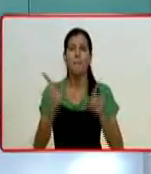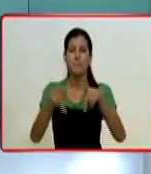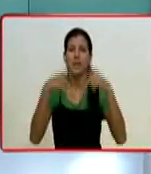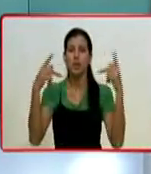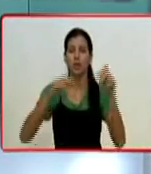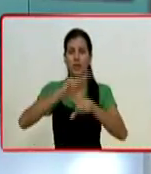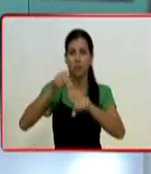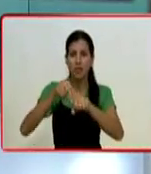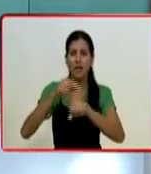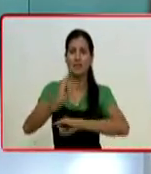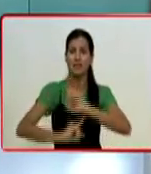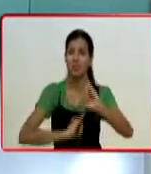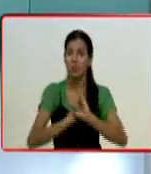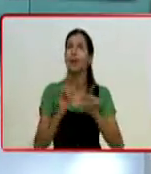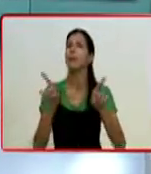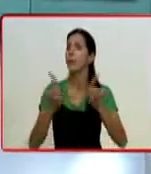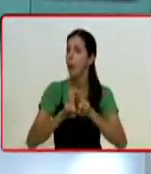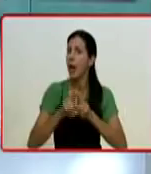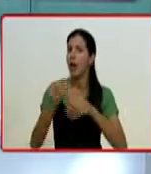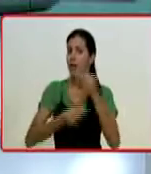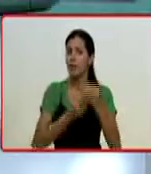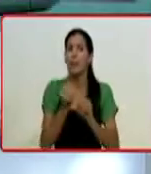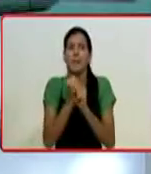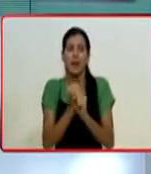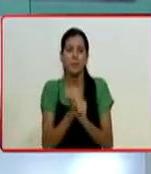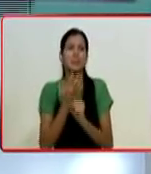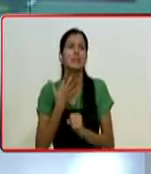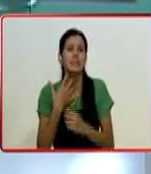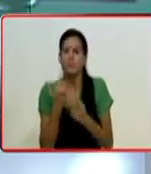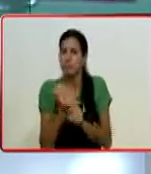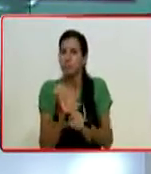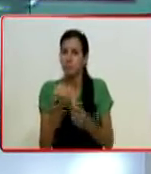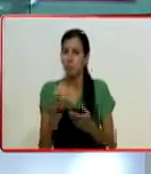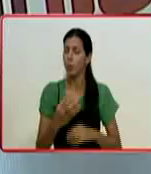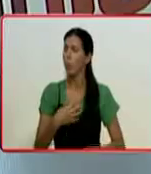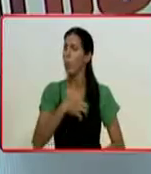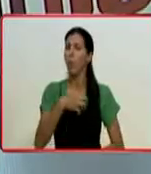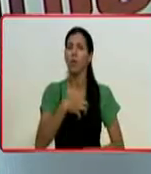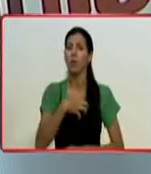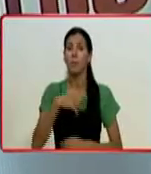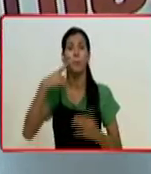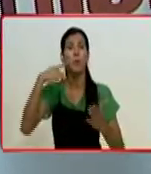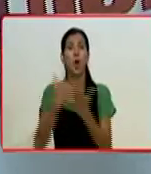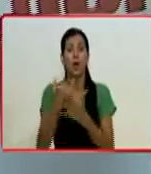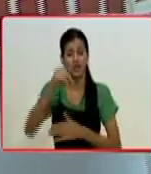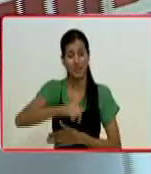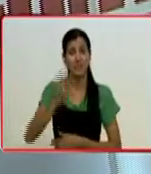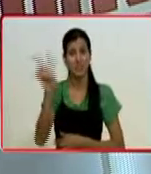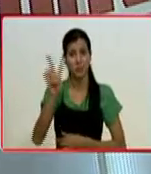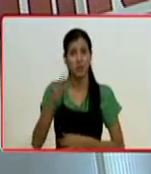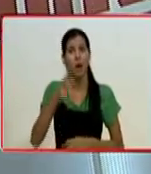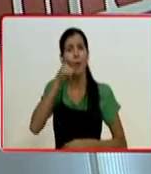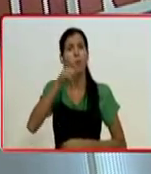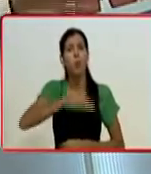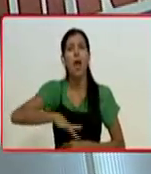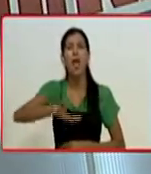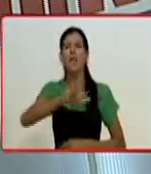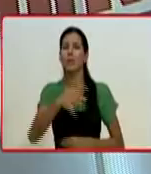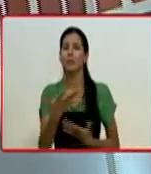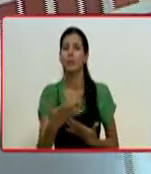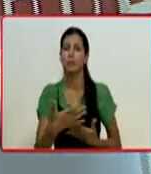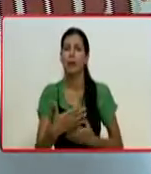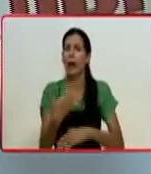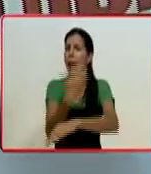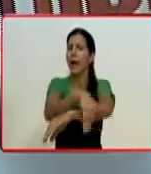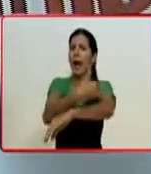e internacionales. Porque no han podido demostrar que en Venezuela el pueblo está en la